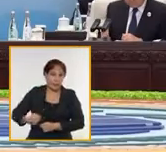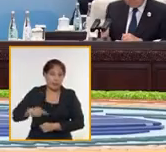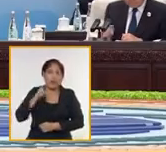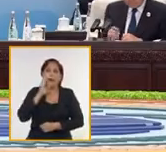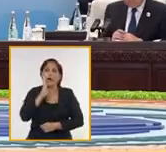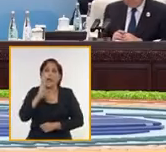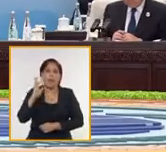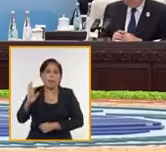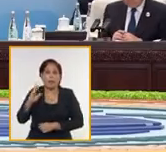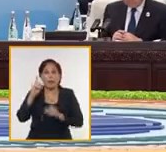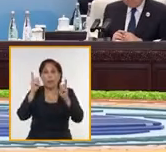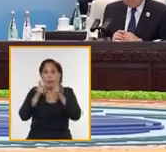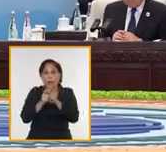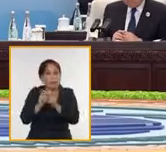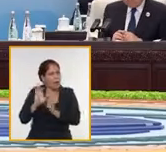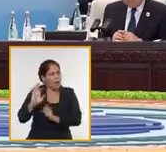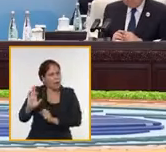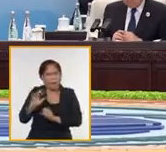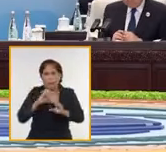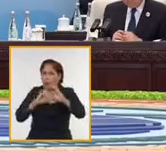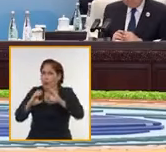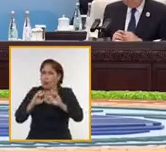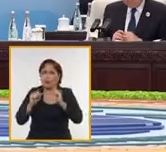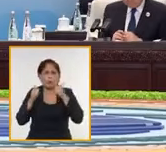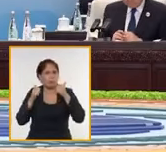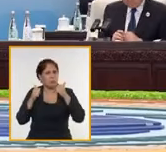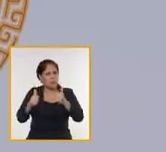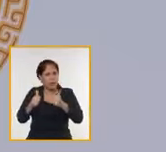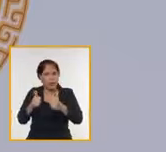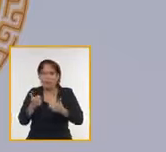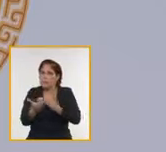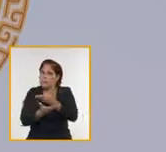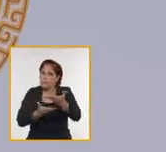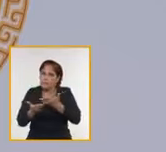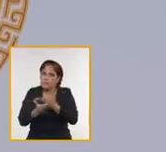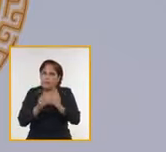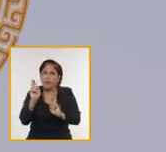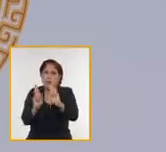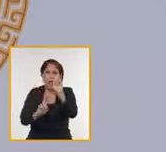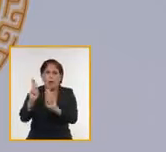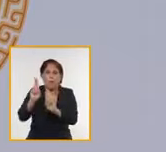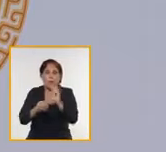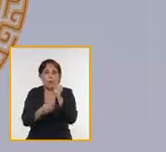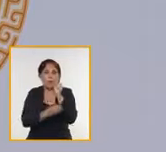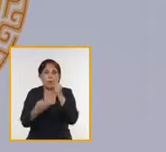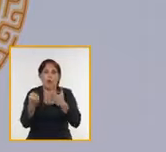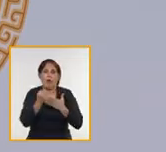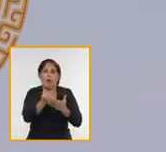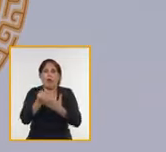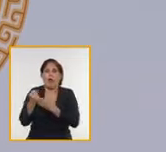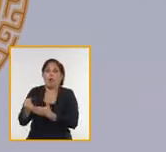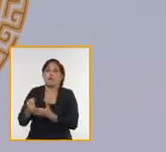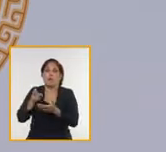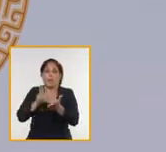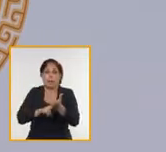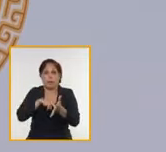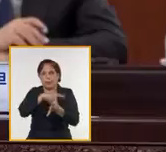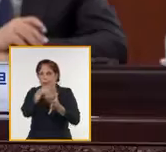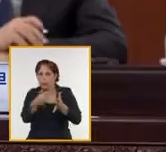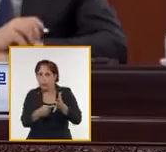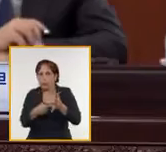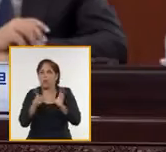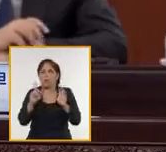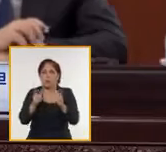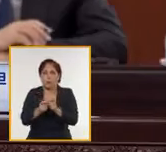sus diferencias, mantener la comunicación estratégica, forjar consensos y fortalecer la solidaridad y la colaboración.